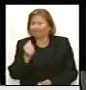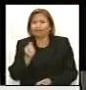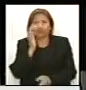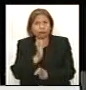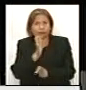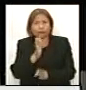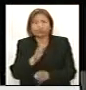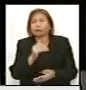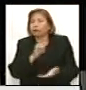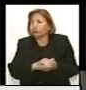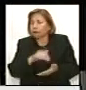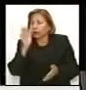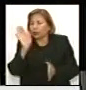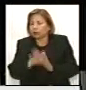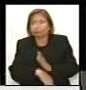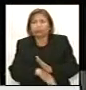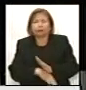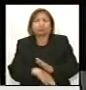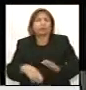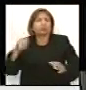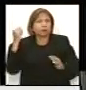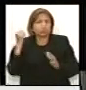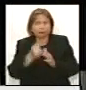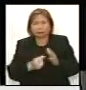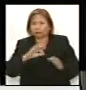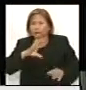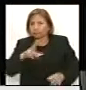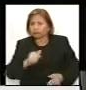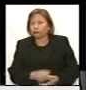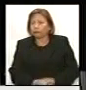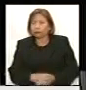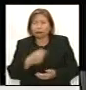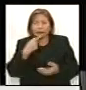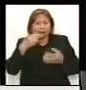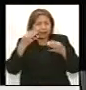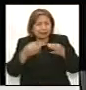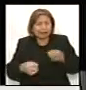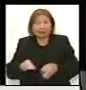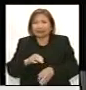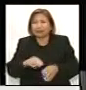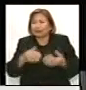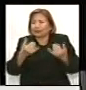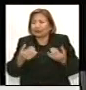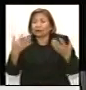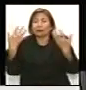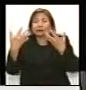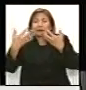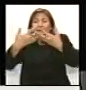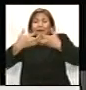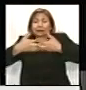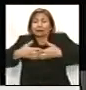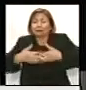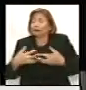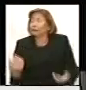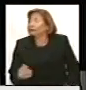dura para enfrentar la delincuencia. Y eso tenemos que hacerlo con un trabajo articulado. No